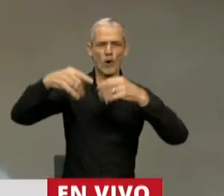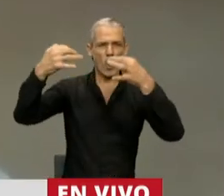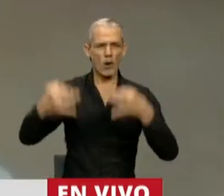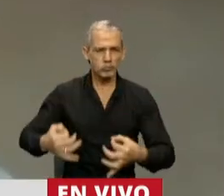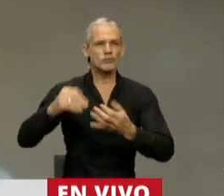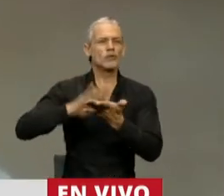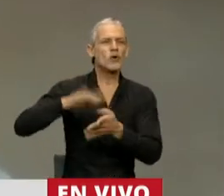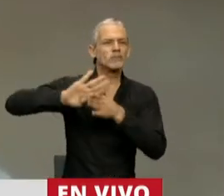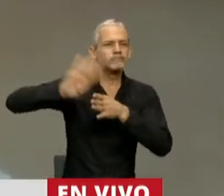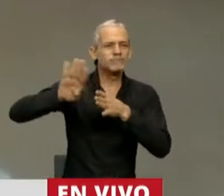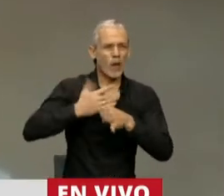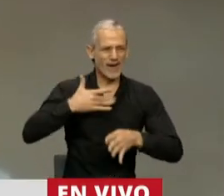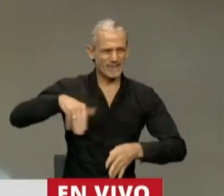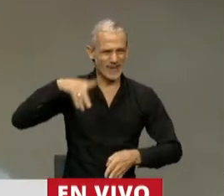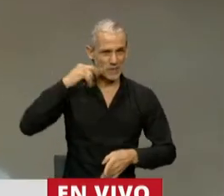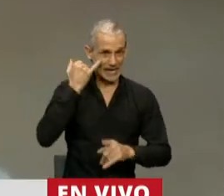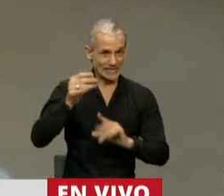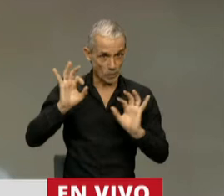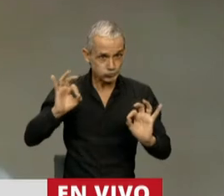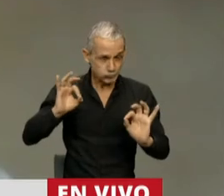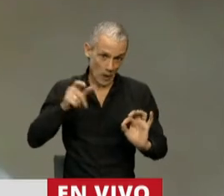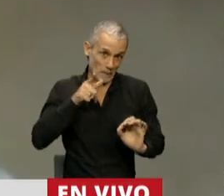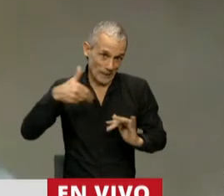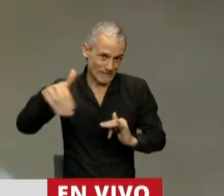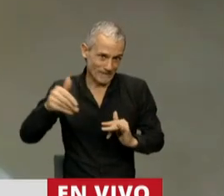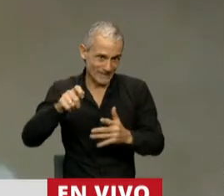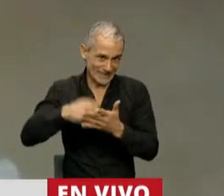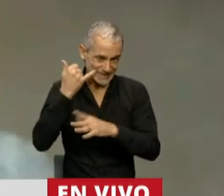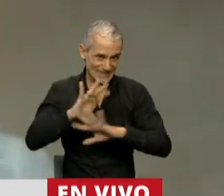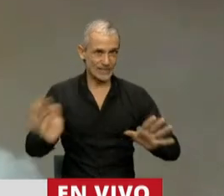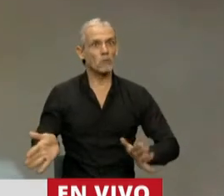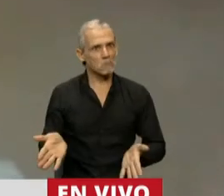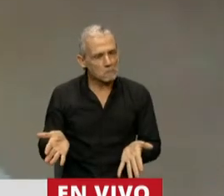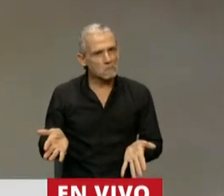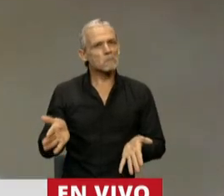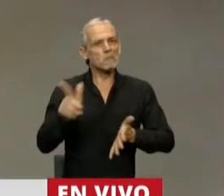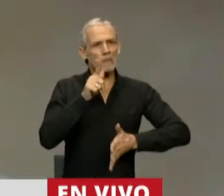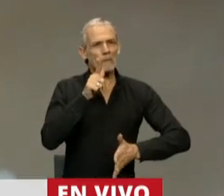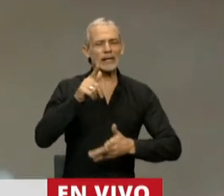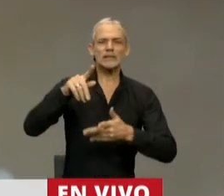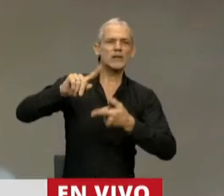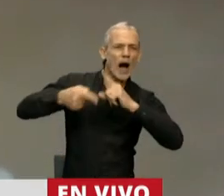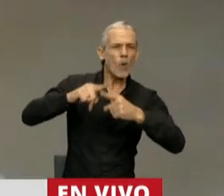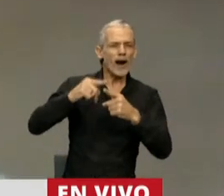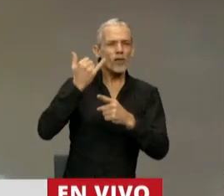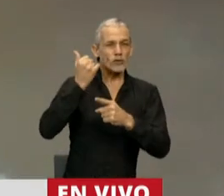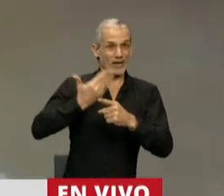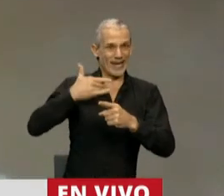por la reestructuración de la deuda externa. Básicamente sería un acuerdo, por lo que estamos